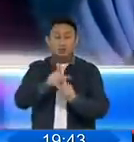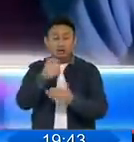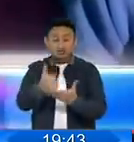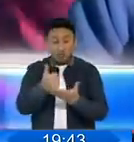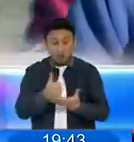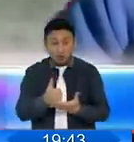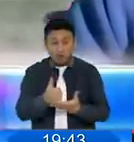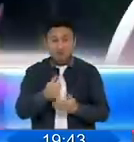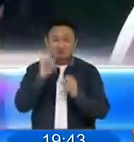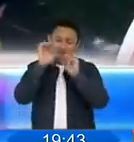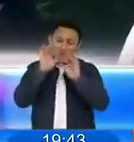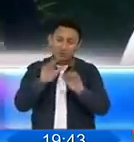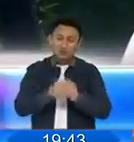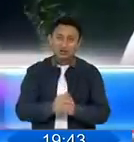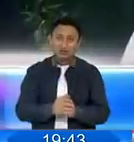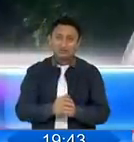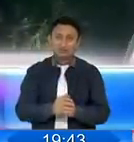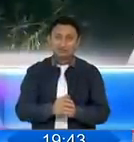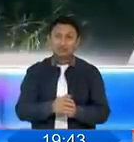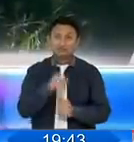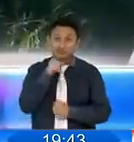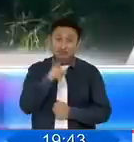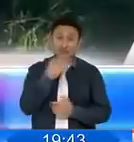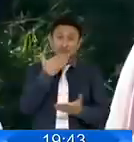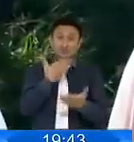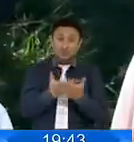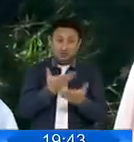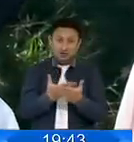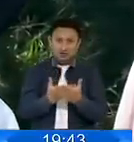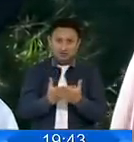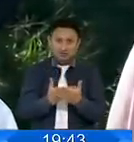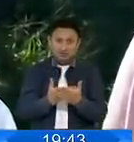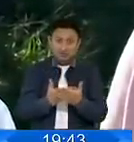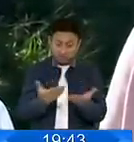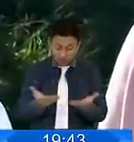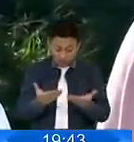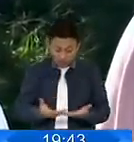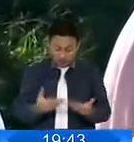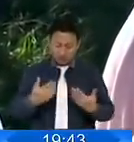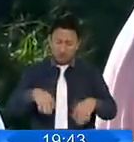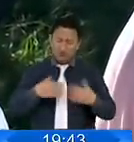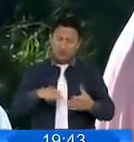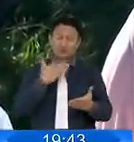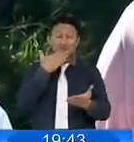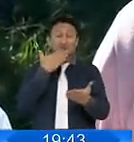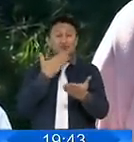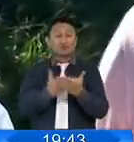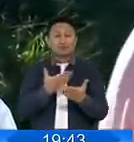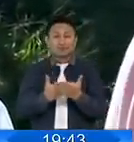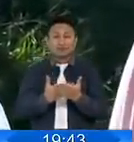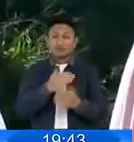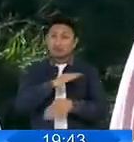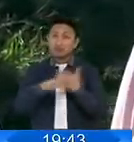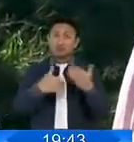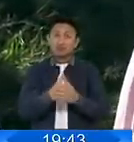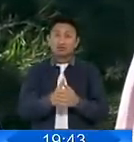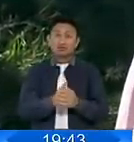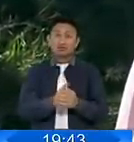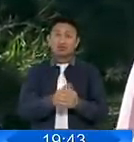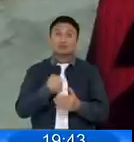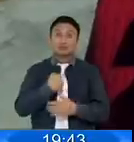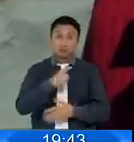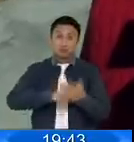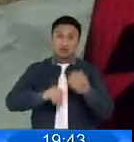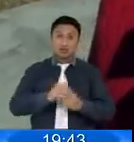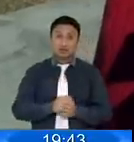ayudando. Yo le agradezco a la que nos hayan ayudado con estas cositas para para todos, para mi hija. Se les hace